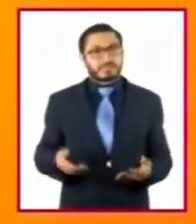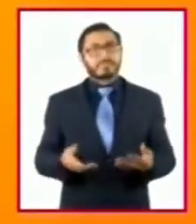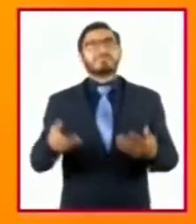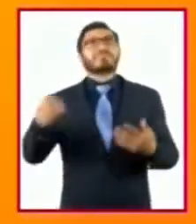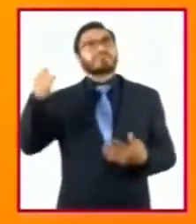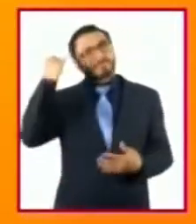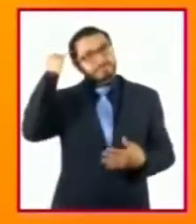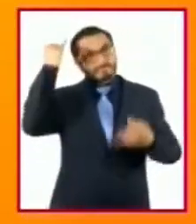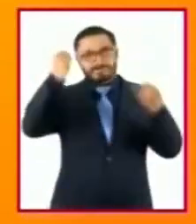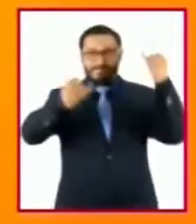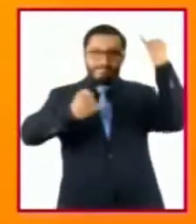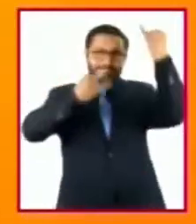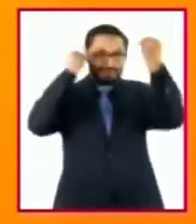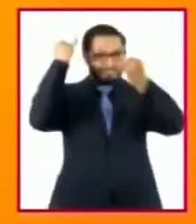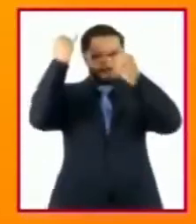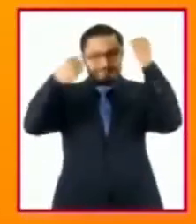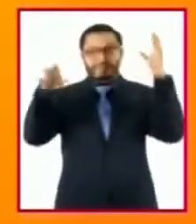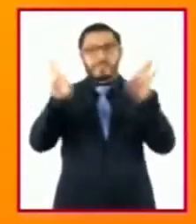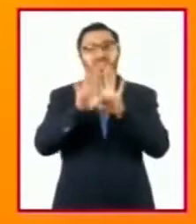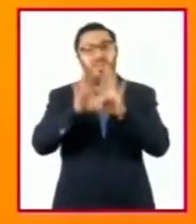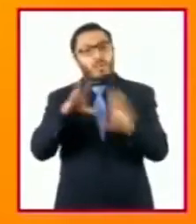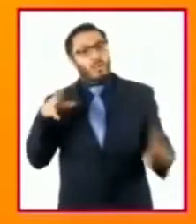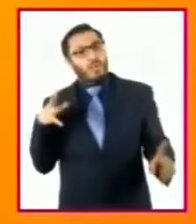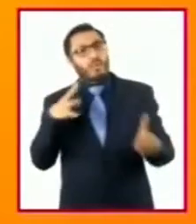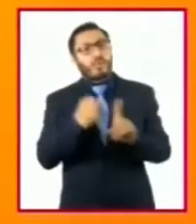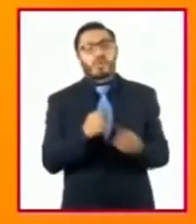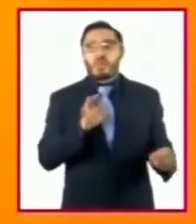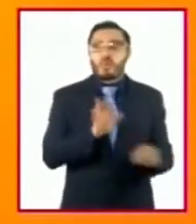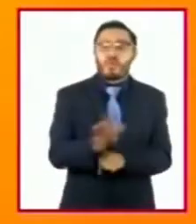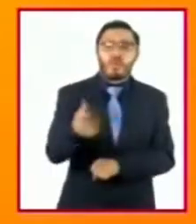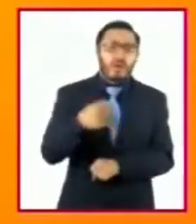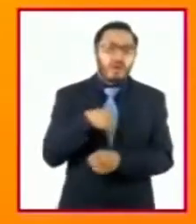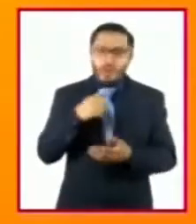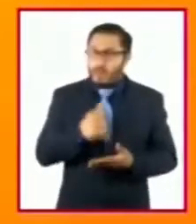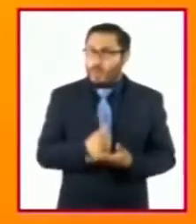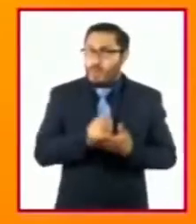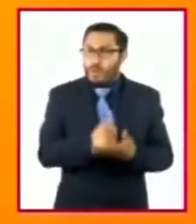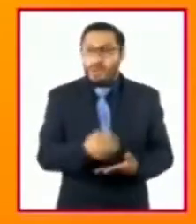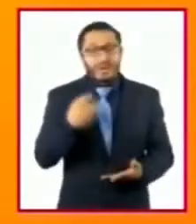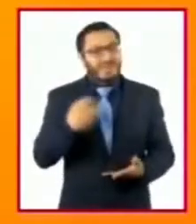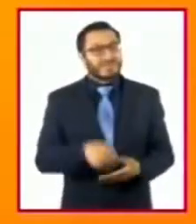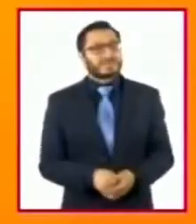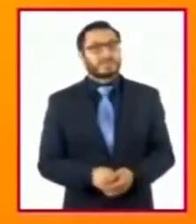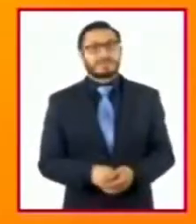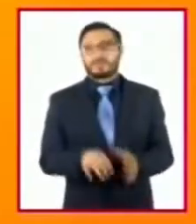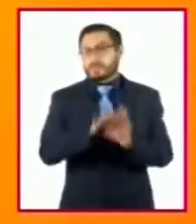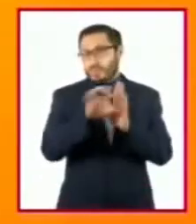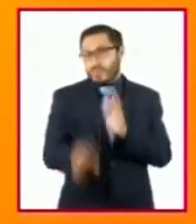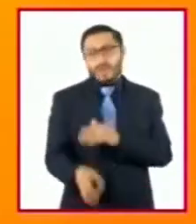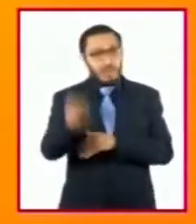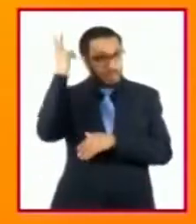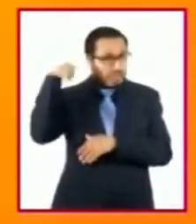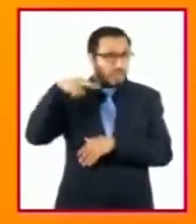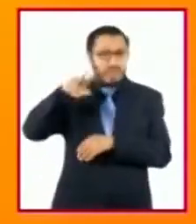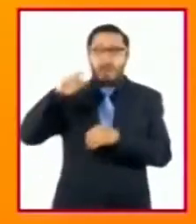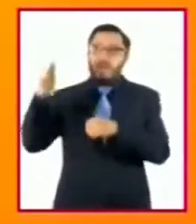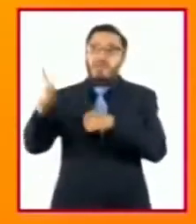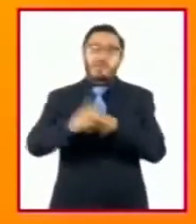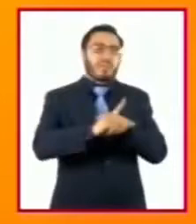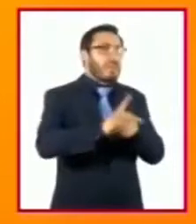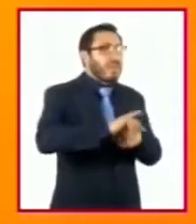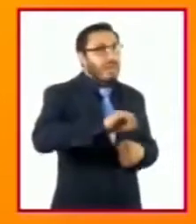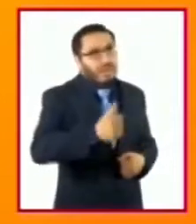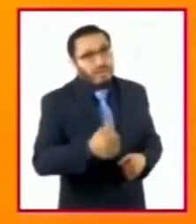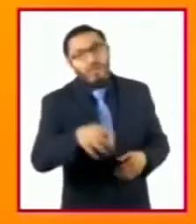llegar a ese lugar. ¿Qué es lo que me va a permitir alcanzar ese sueño? Por ejemplo, viajar a otro país. Entonces, ¿qué